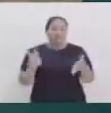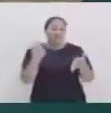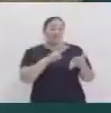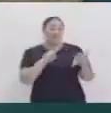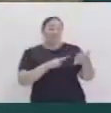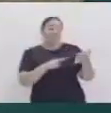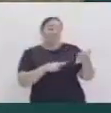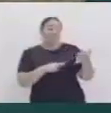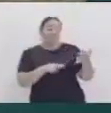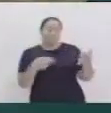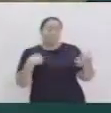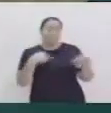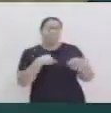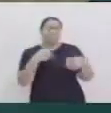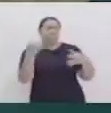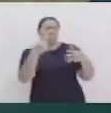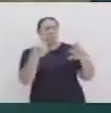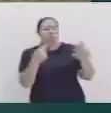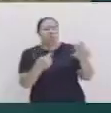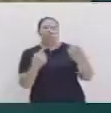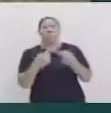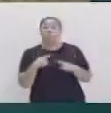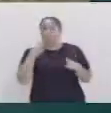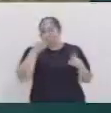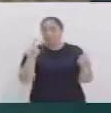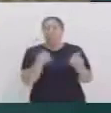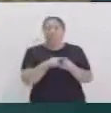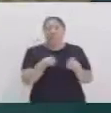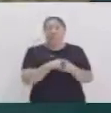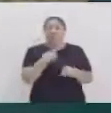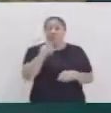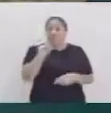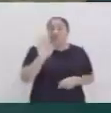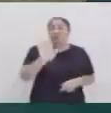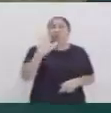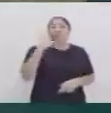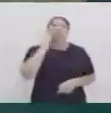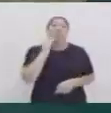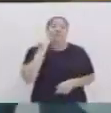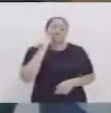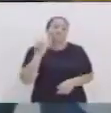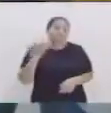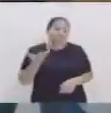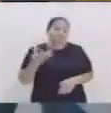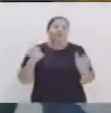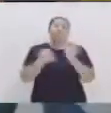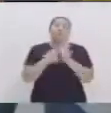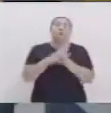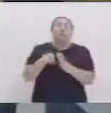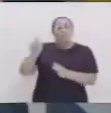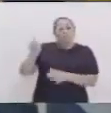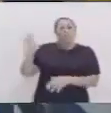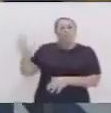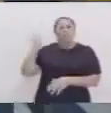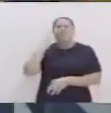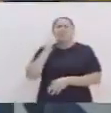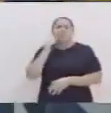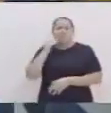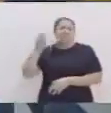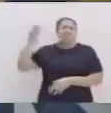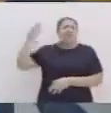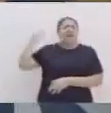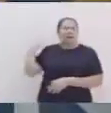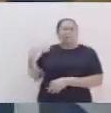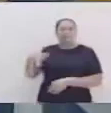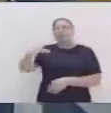medios. No solamente seguimos estos pasos, sino que nos valemos también por medio de la experiencia. Por ejemplo, tú puedes tener experiencias previas